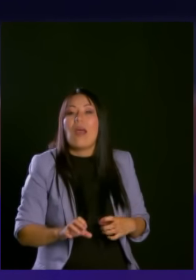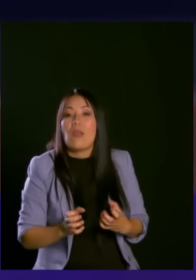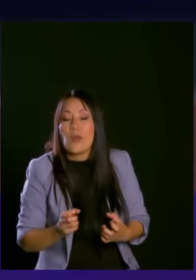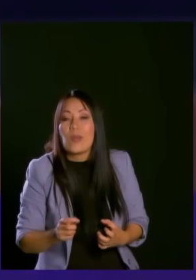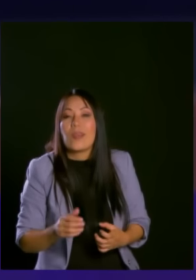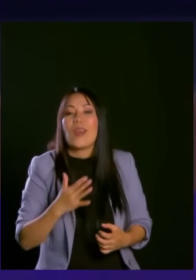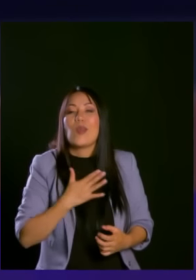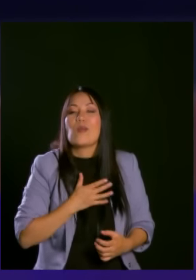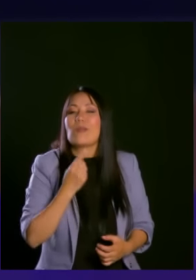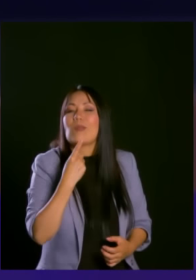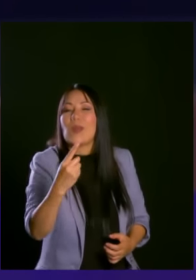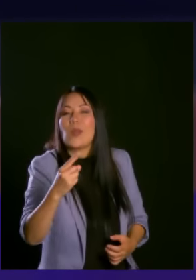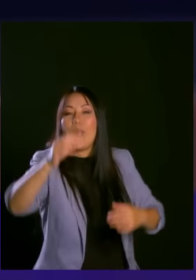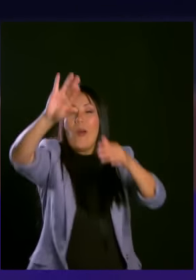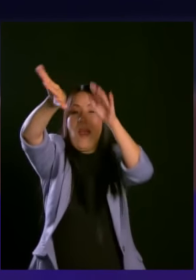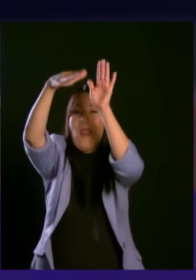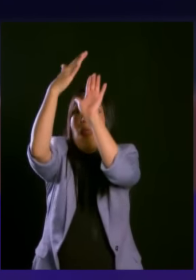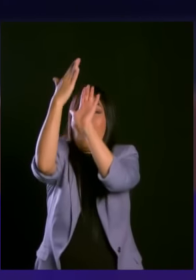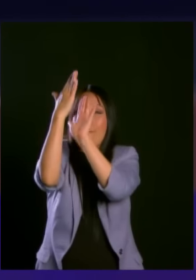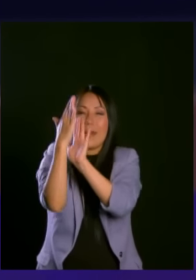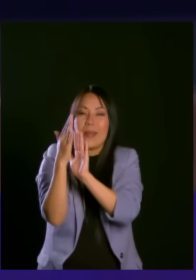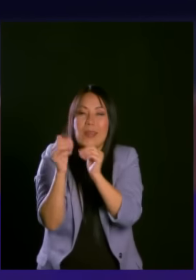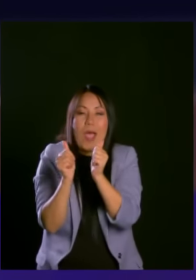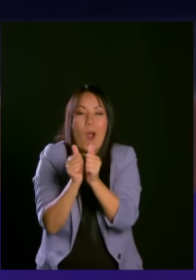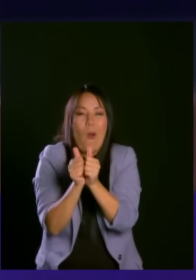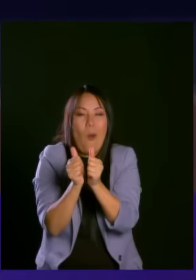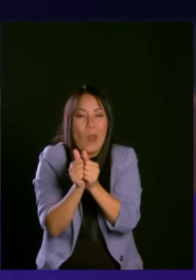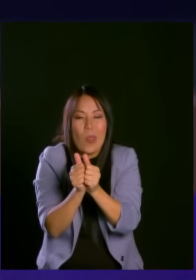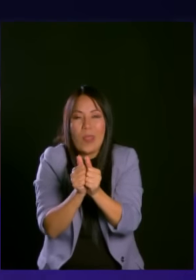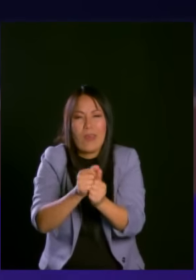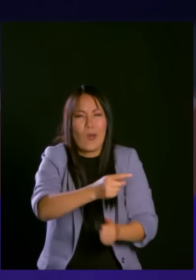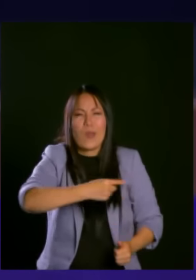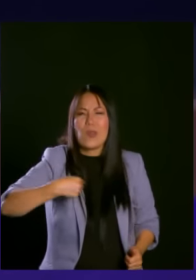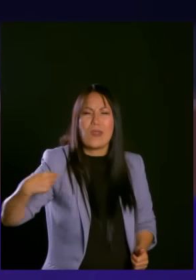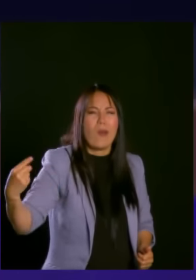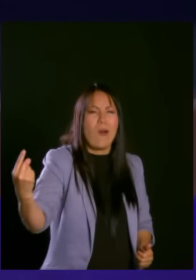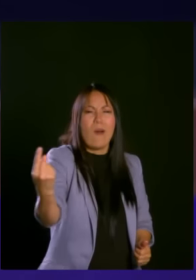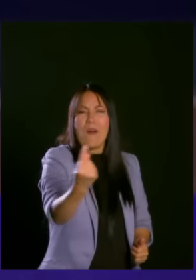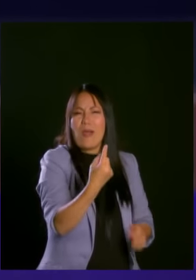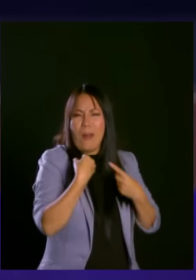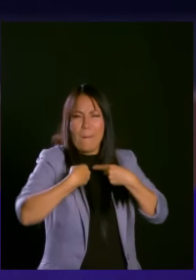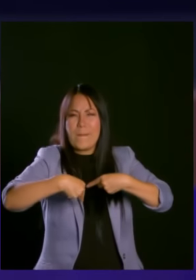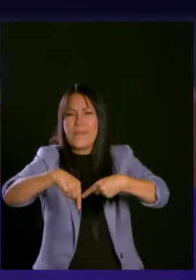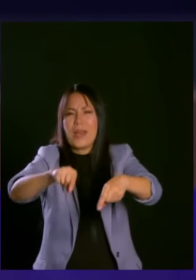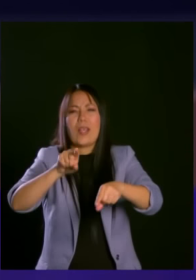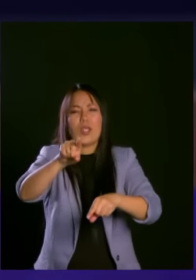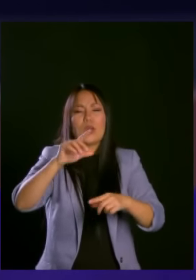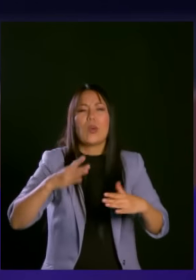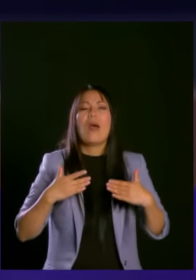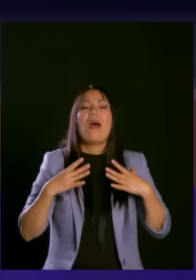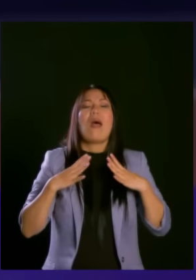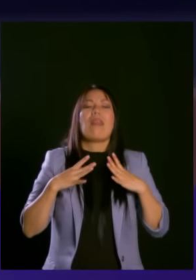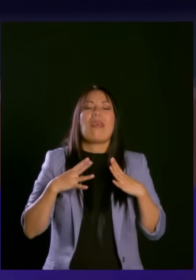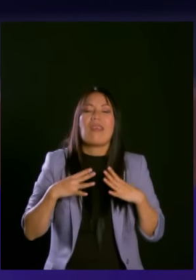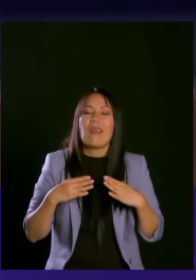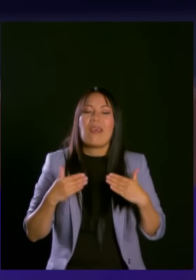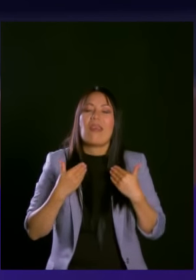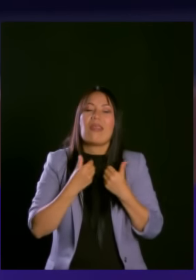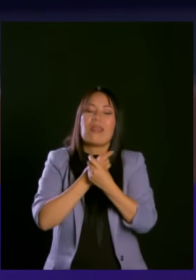de Dios vaya contigo donde quiera que vayas. Te dé descanso, te dé